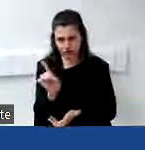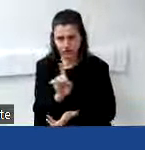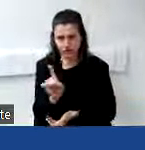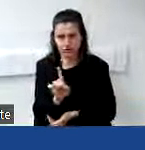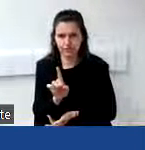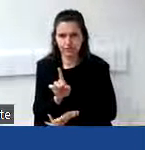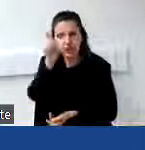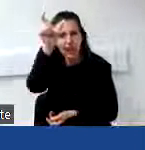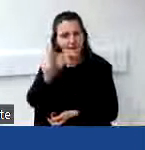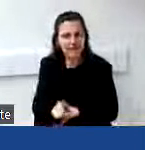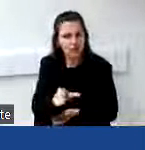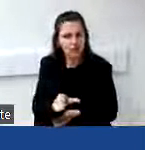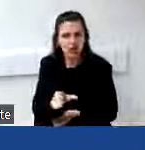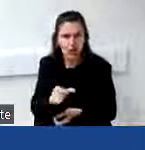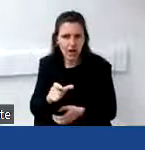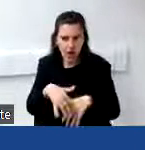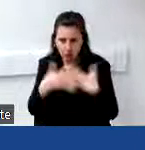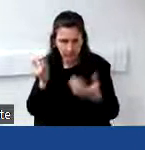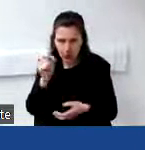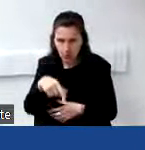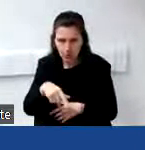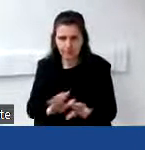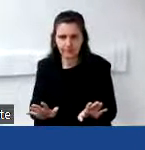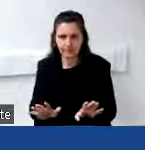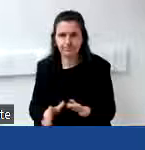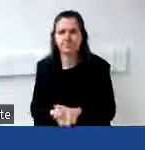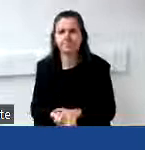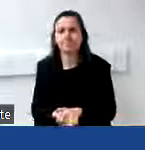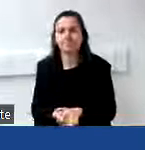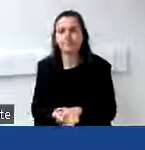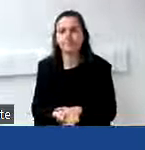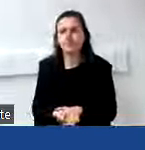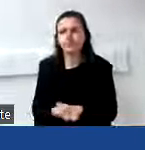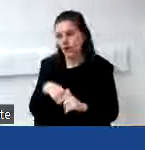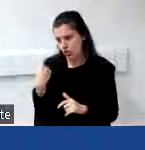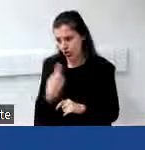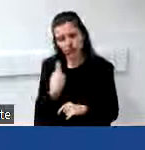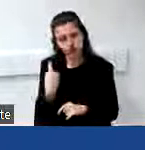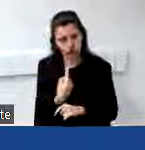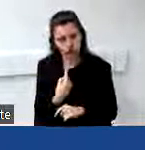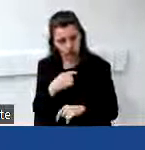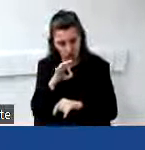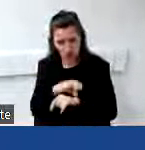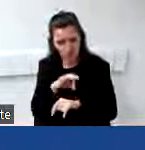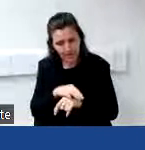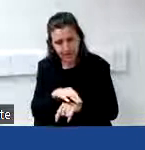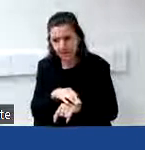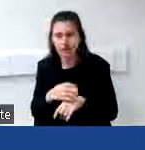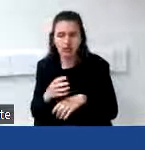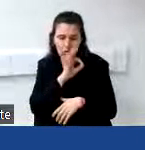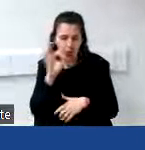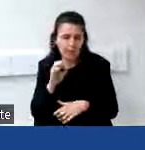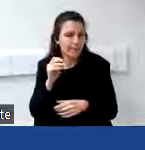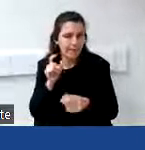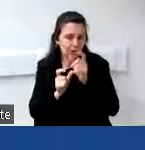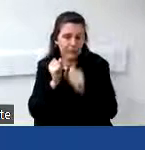mismo, tratarlo de forma natural. Y ahí nosotros, como personas que estamos a cargo de lo que es la consulta